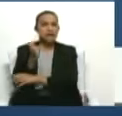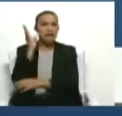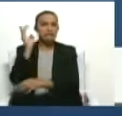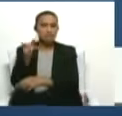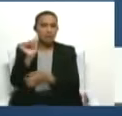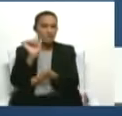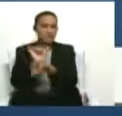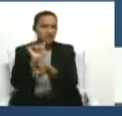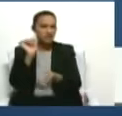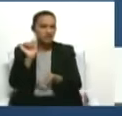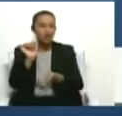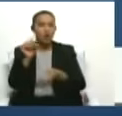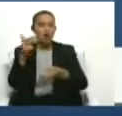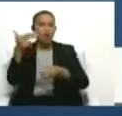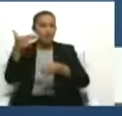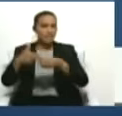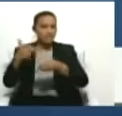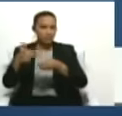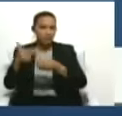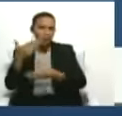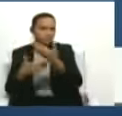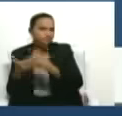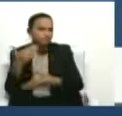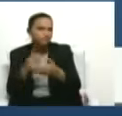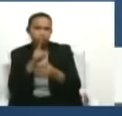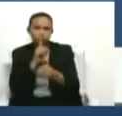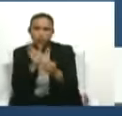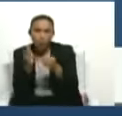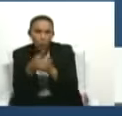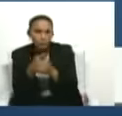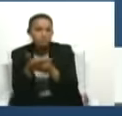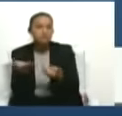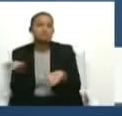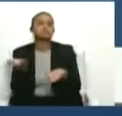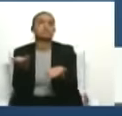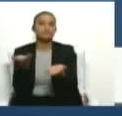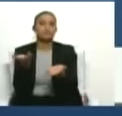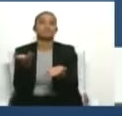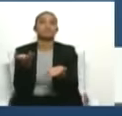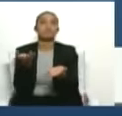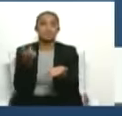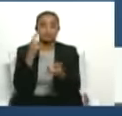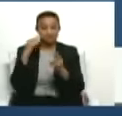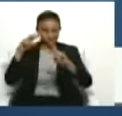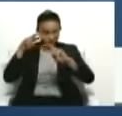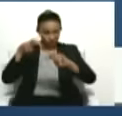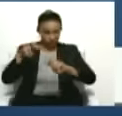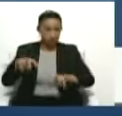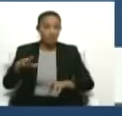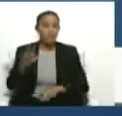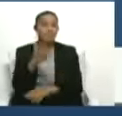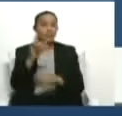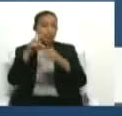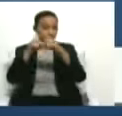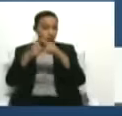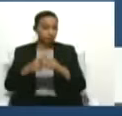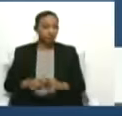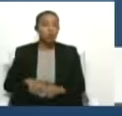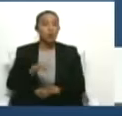que respecta a esta lucha del Ministerio Público, yo quiero destacar que aguas adentro hemos procesado a 412